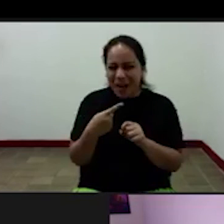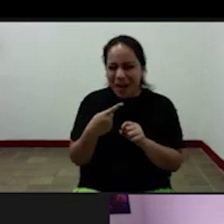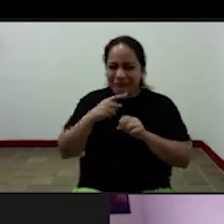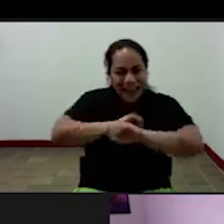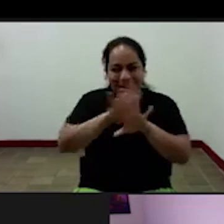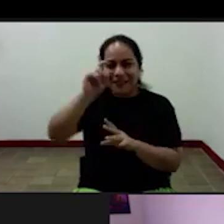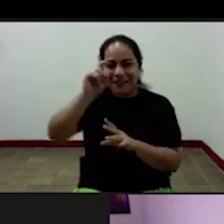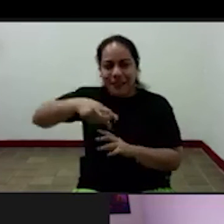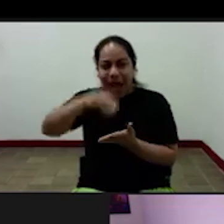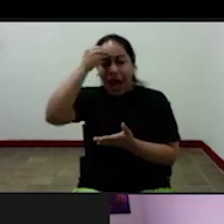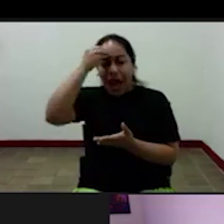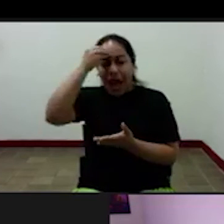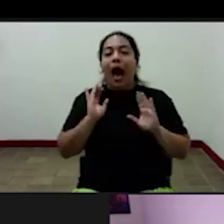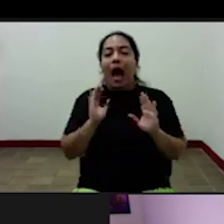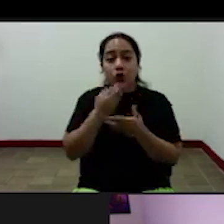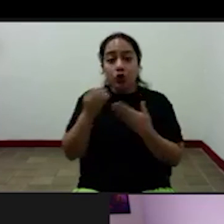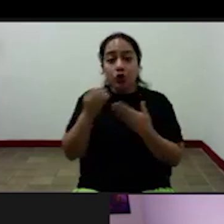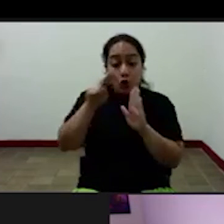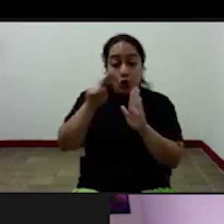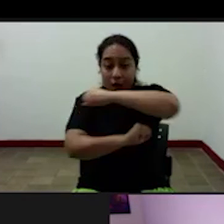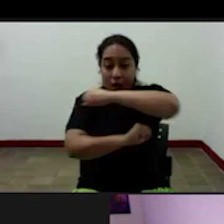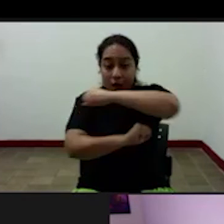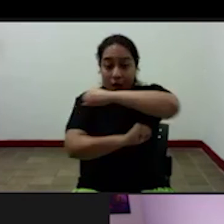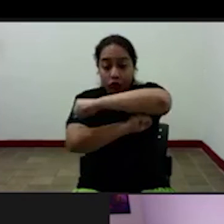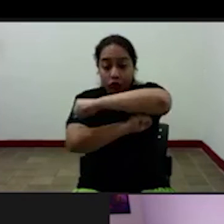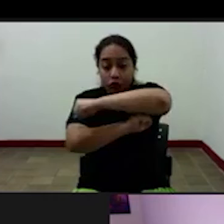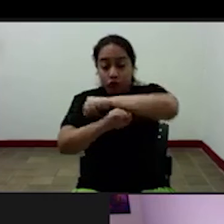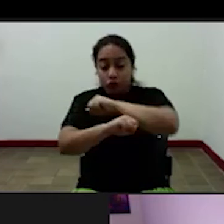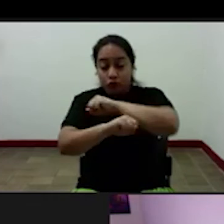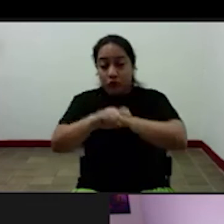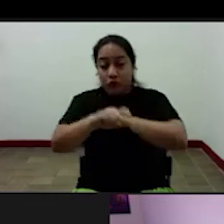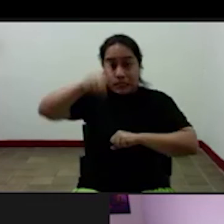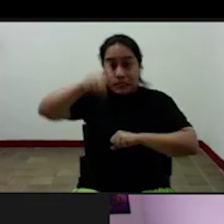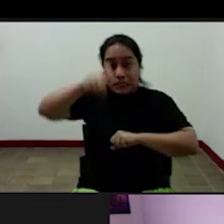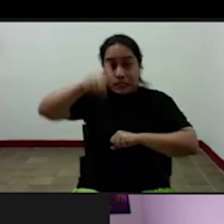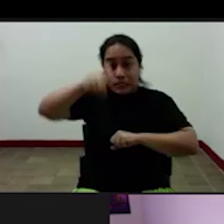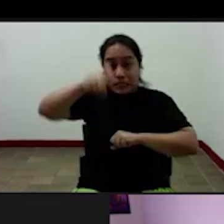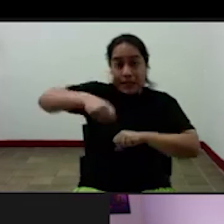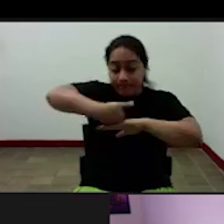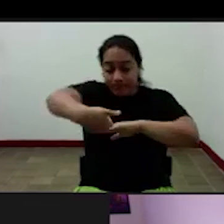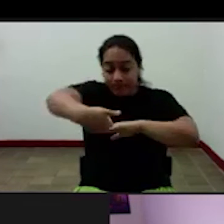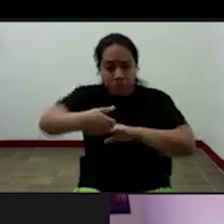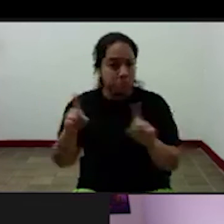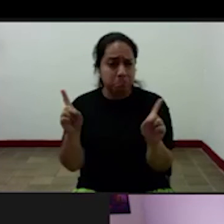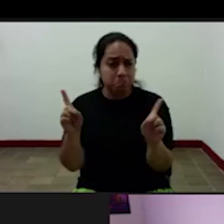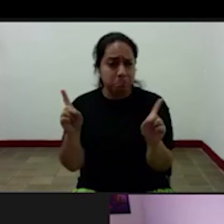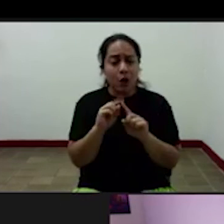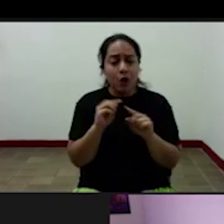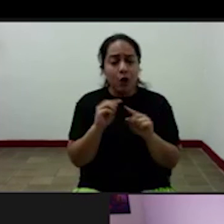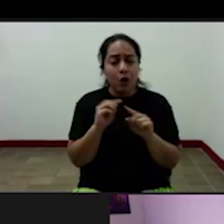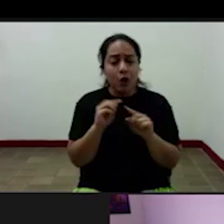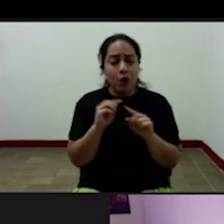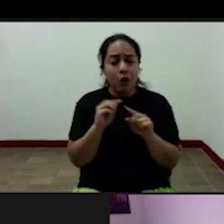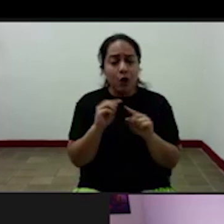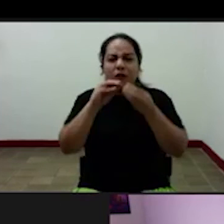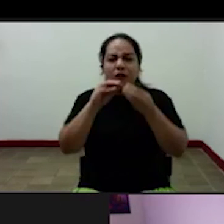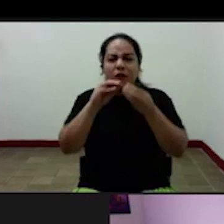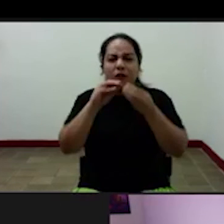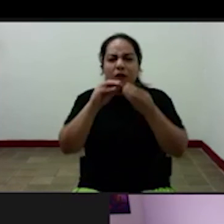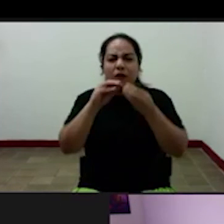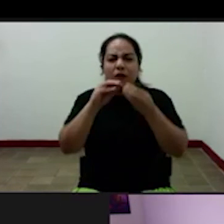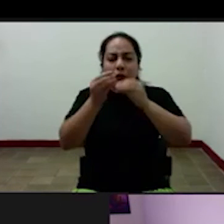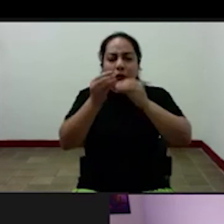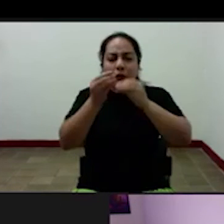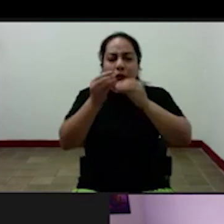un dogma, ni son una estructura que constriñe, sino que son simplemente una plataforma para yo poder moverme y navegar